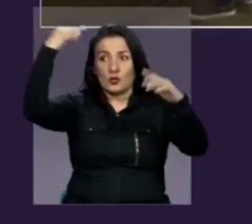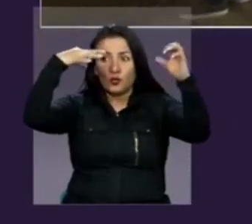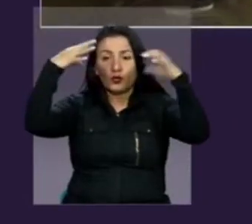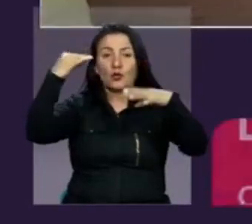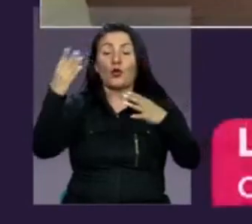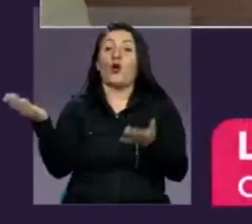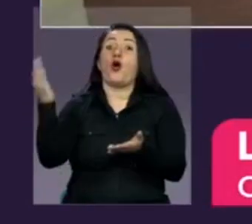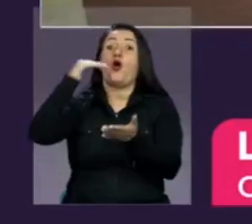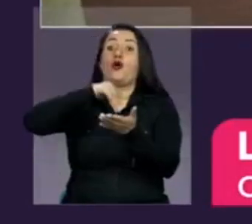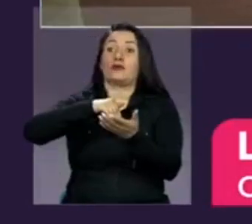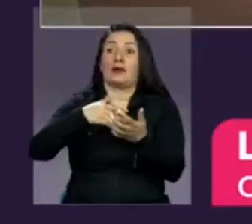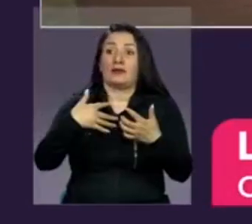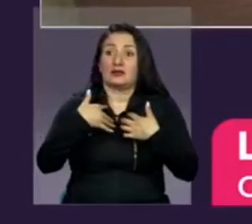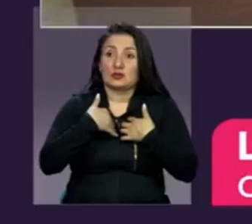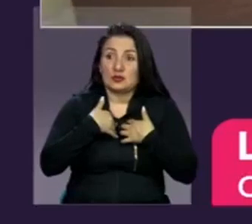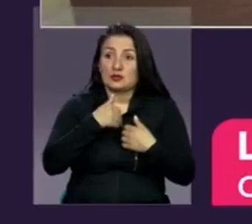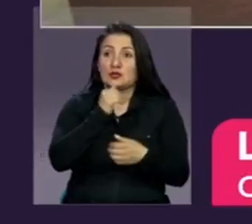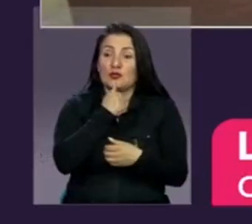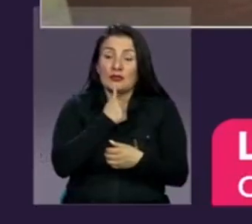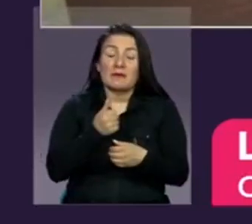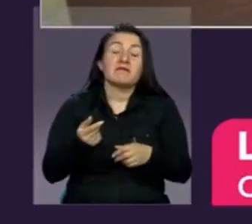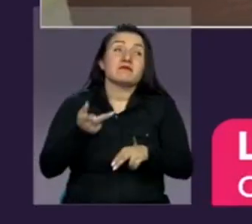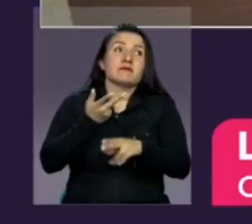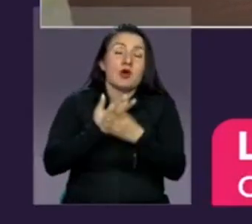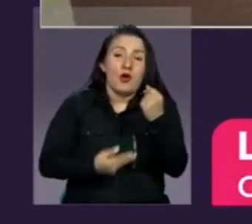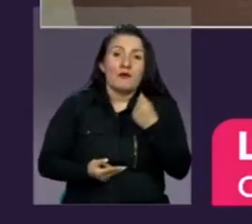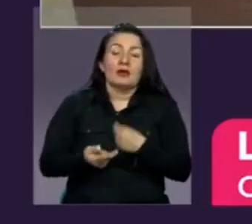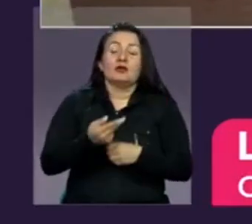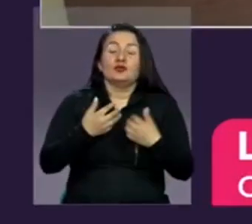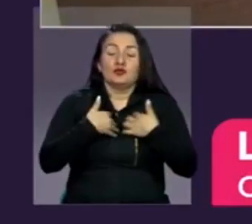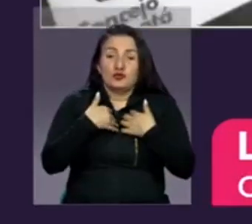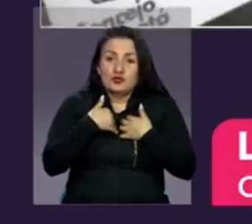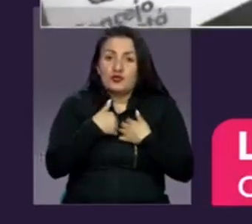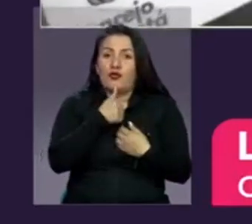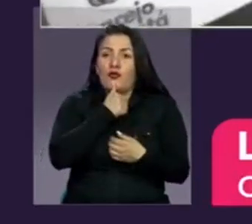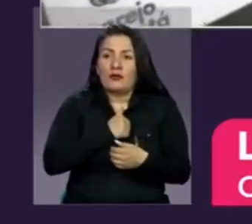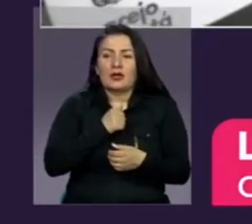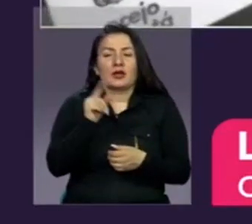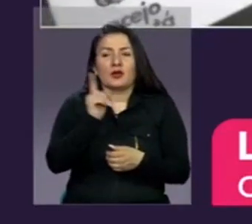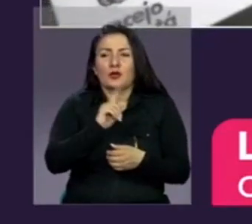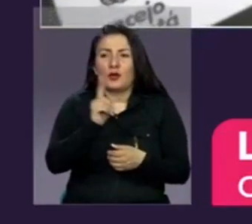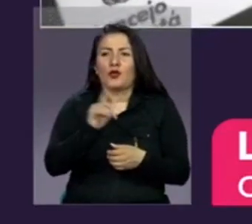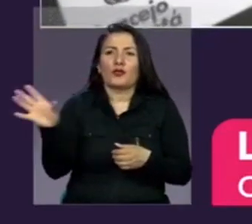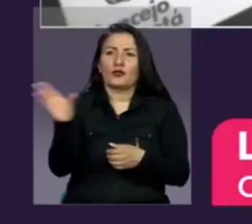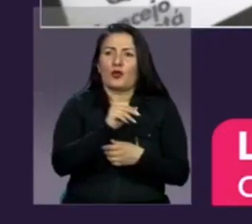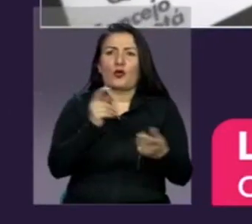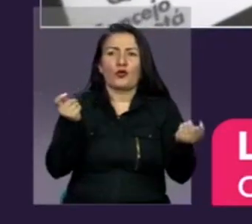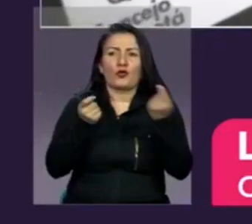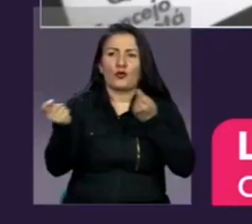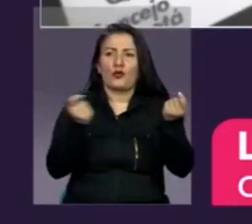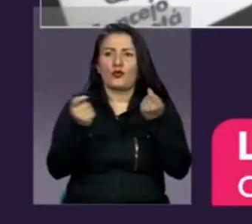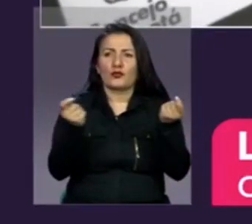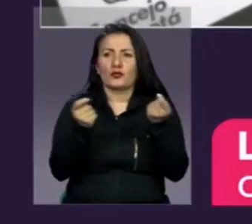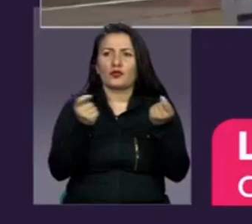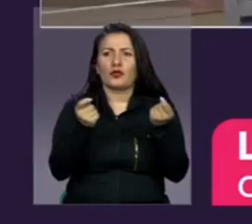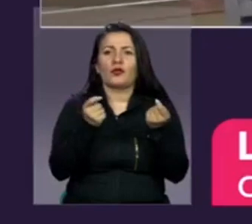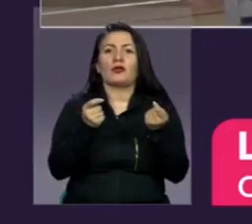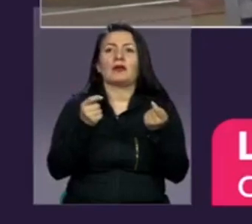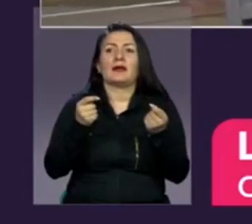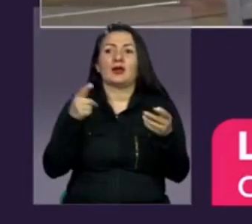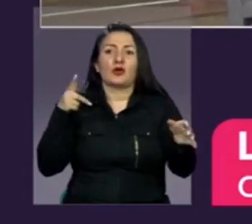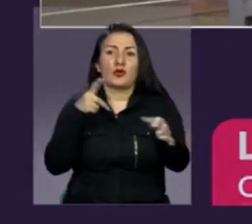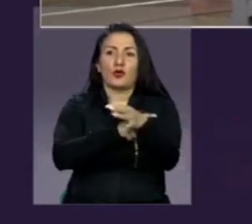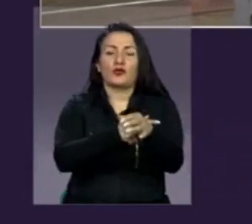revictimizada, sino que sea la mujer tenida en cuenta y que todos los entes de control, todos los entes que penalizan este tipo de